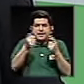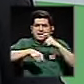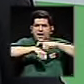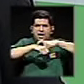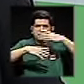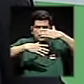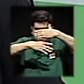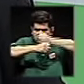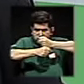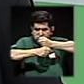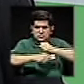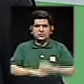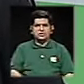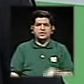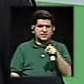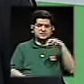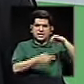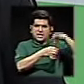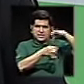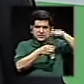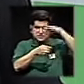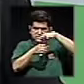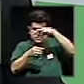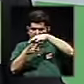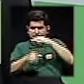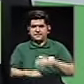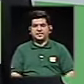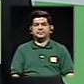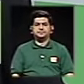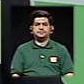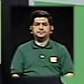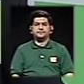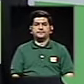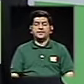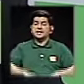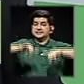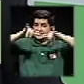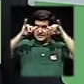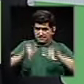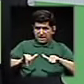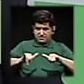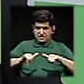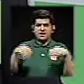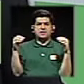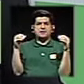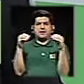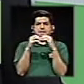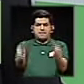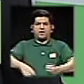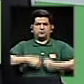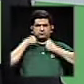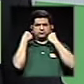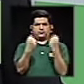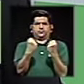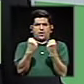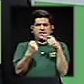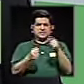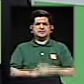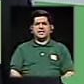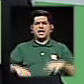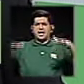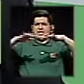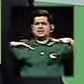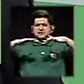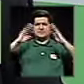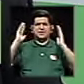de realizar una una una siembra un cultivo Entonces se prevalece o se da mayor fuerza a estas extensiones